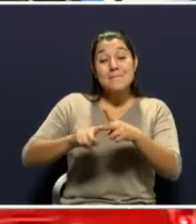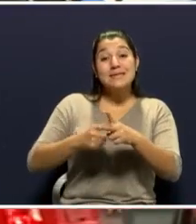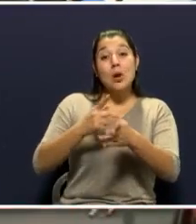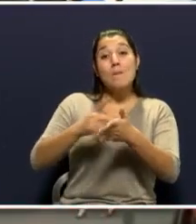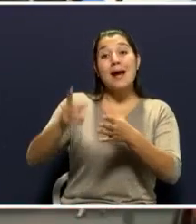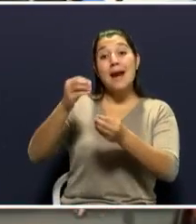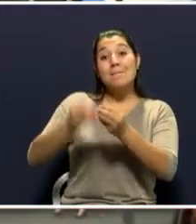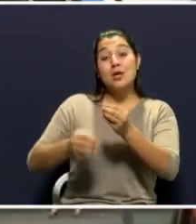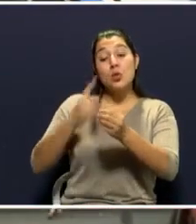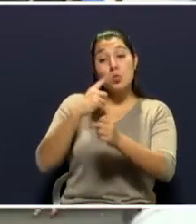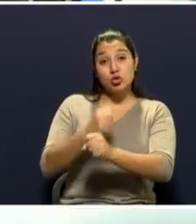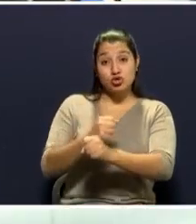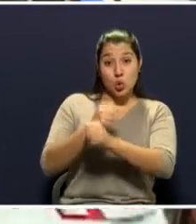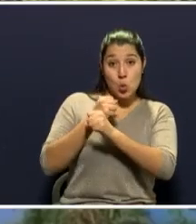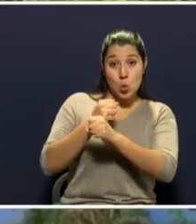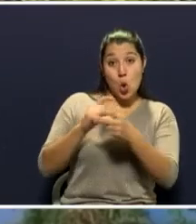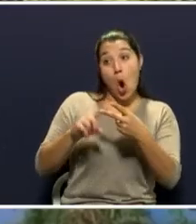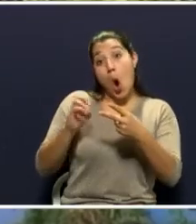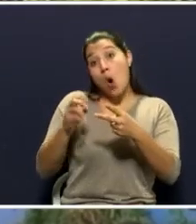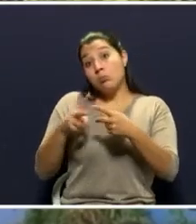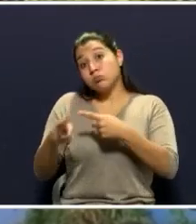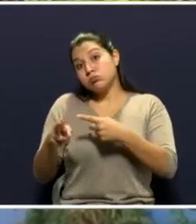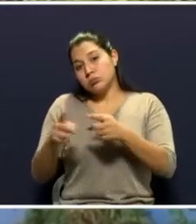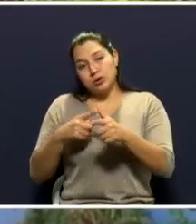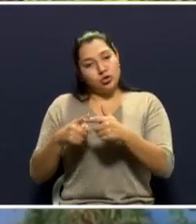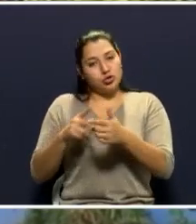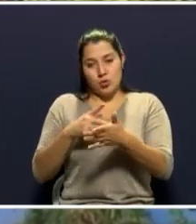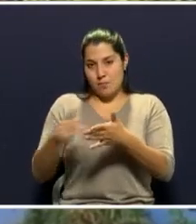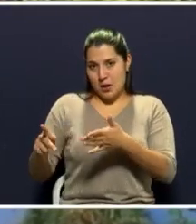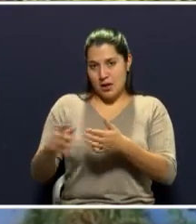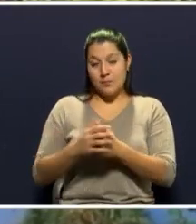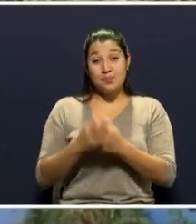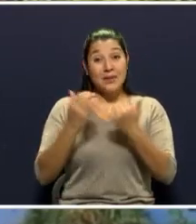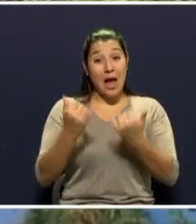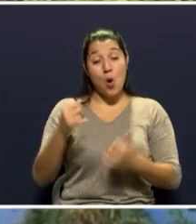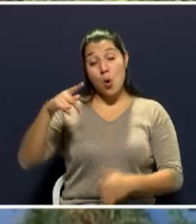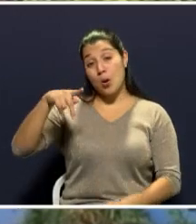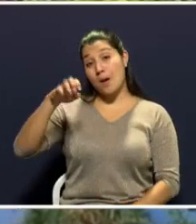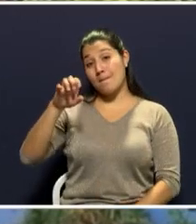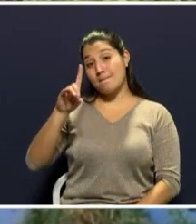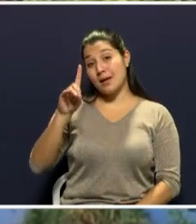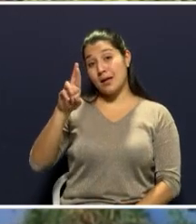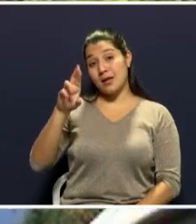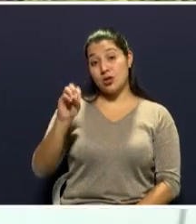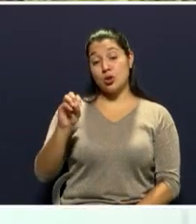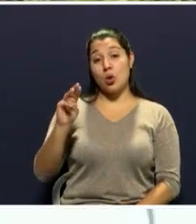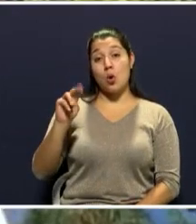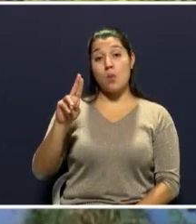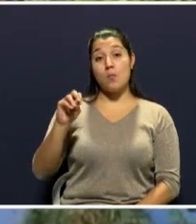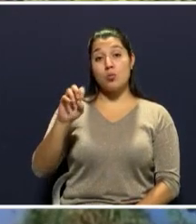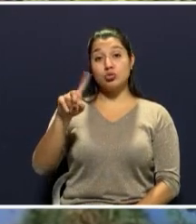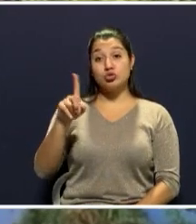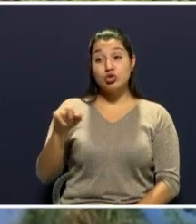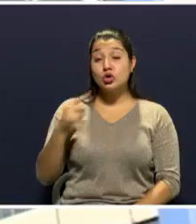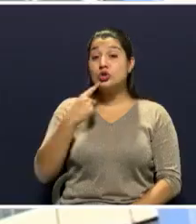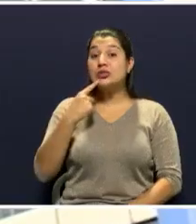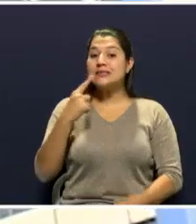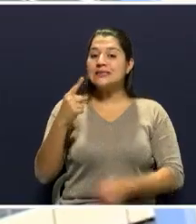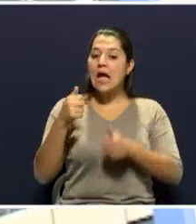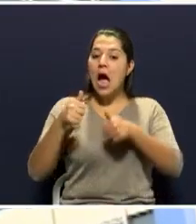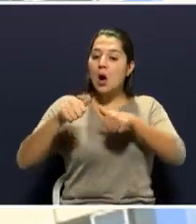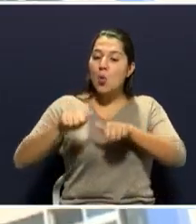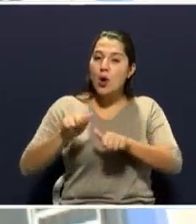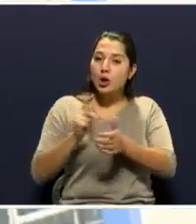Social Cristiana, el diputado Pedro Muñoz sugiere que un arreglo de pago con el gobierno,